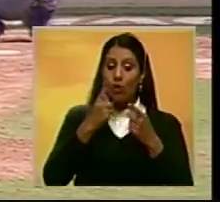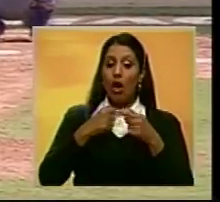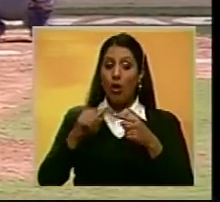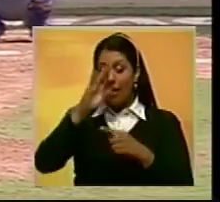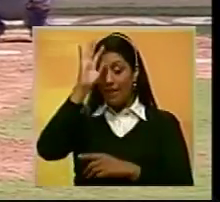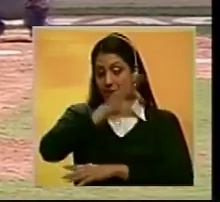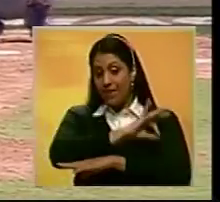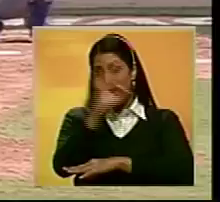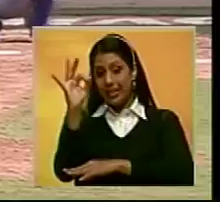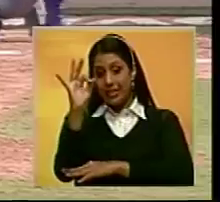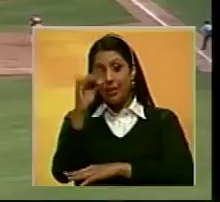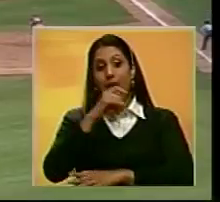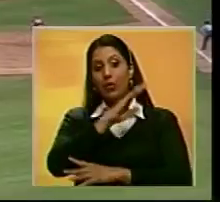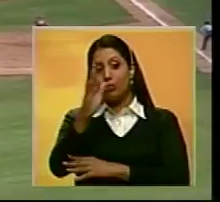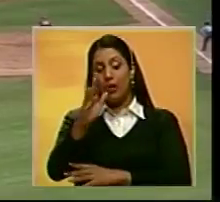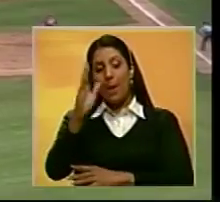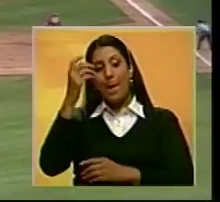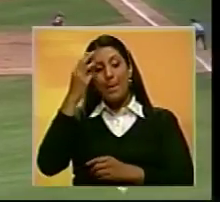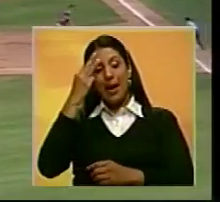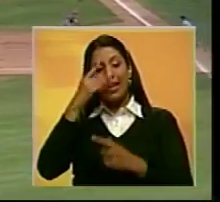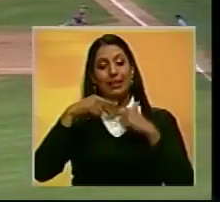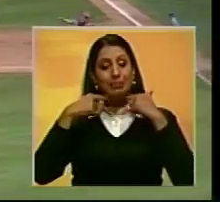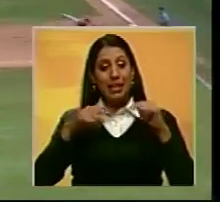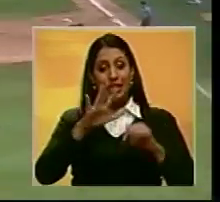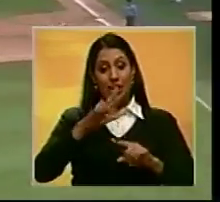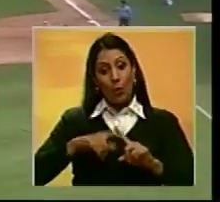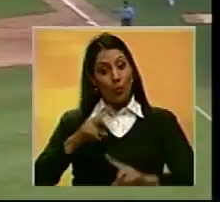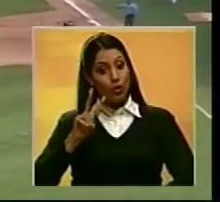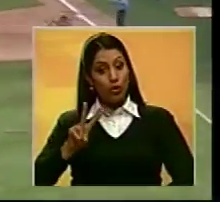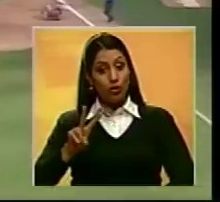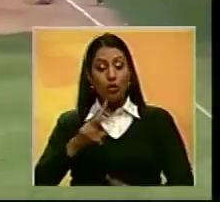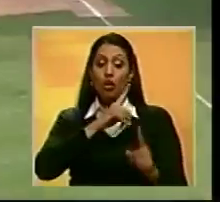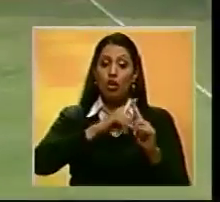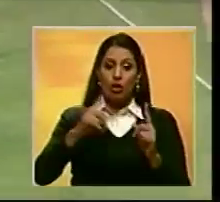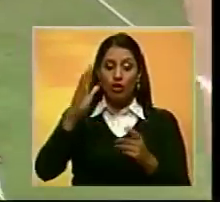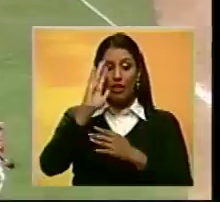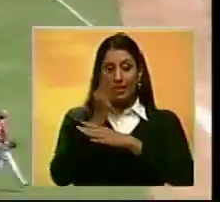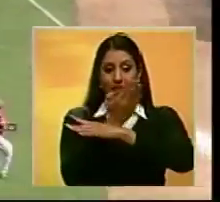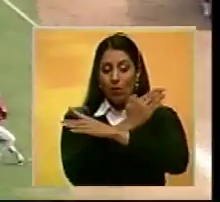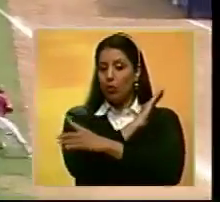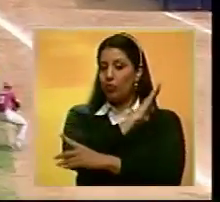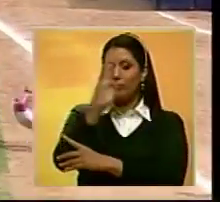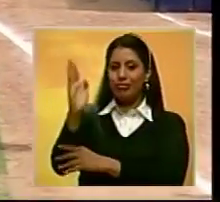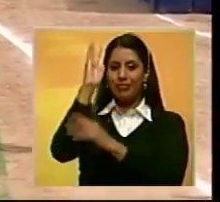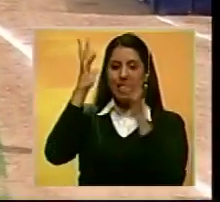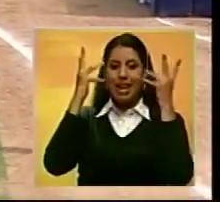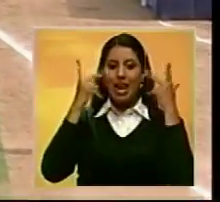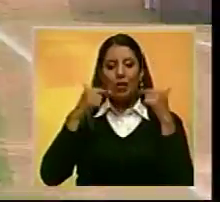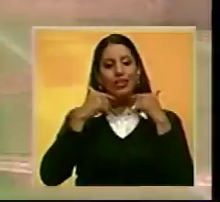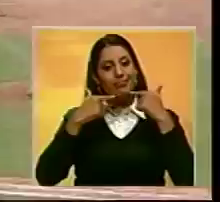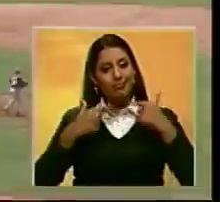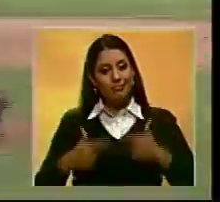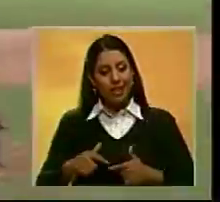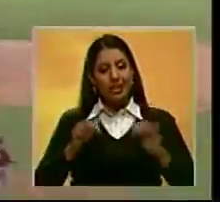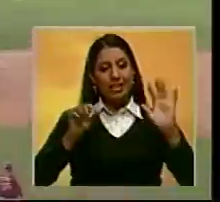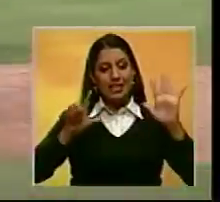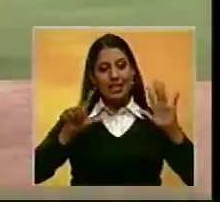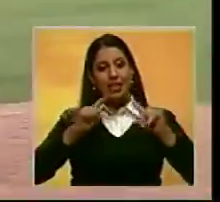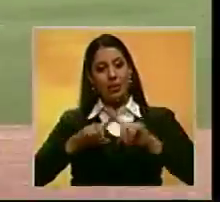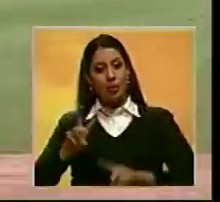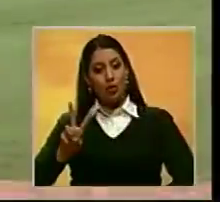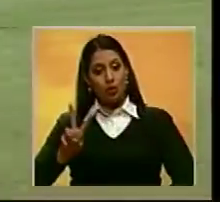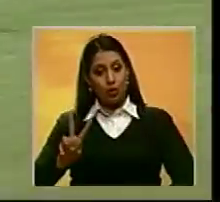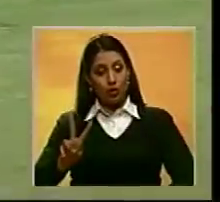Barquisimeto, Cardenales de Lara derrotó a Navegantes del Magallanes 5-2 y Tiburones de La Guaira venció a Leones del Caracas